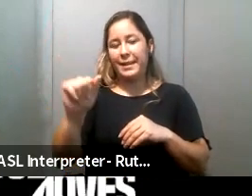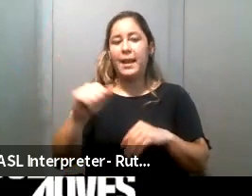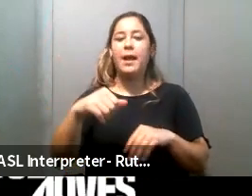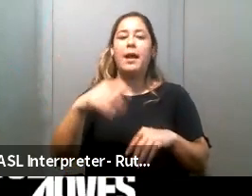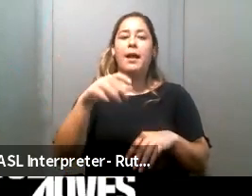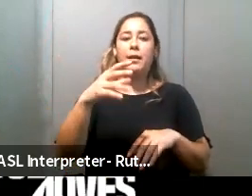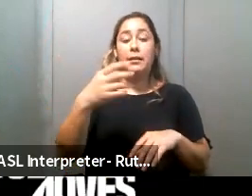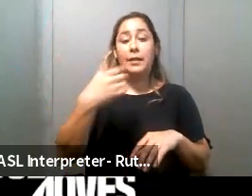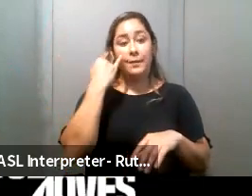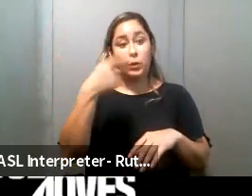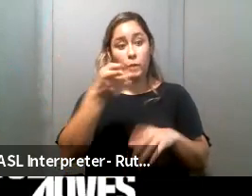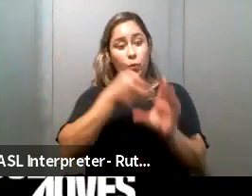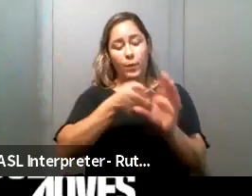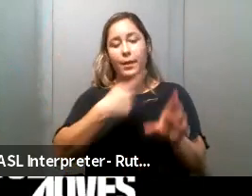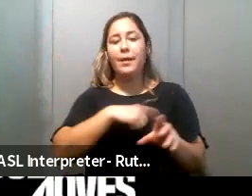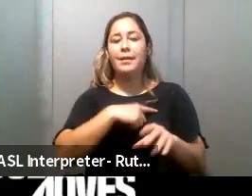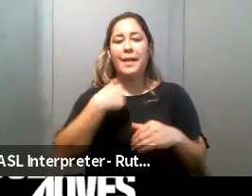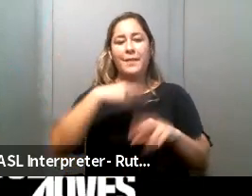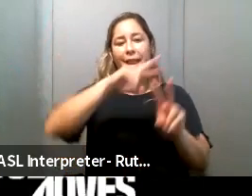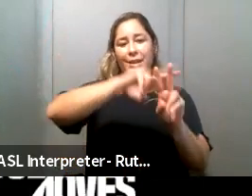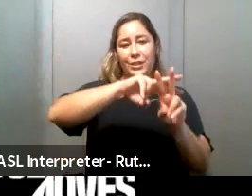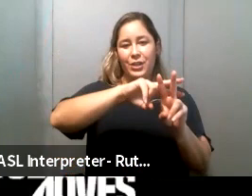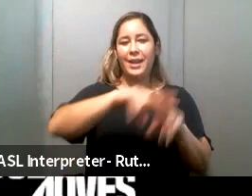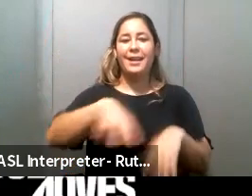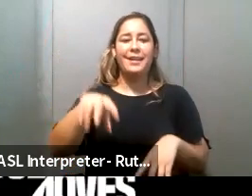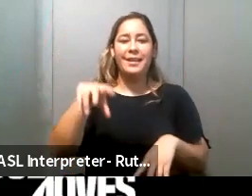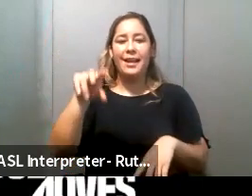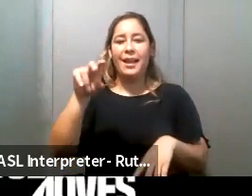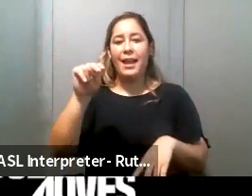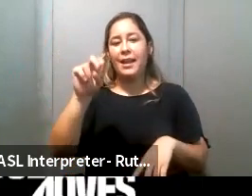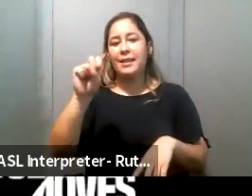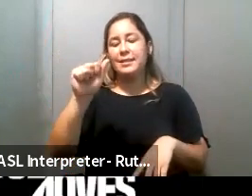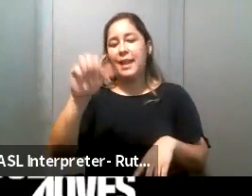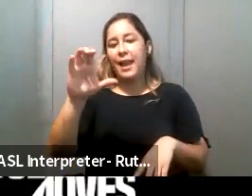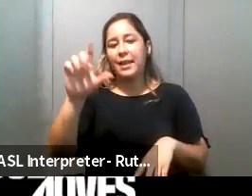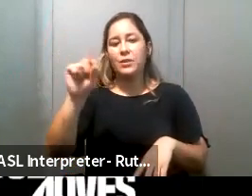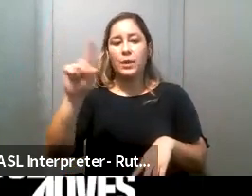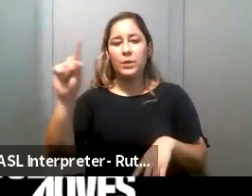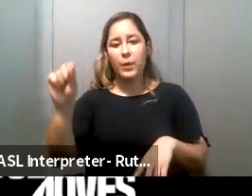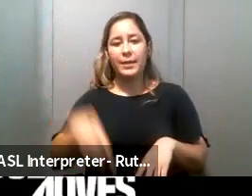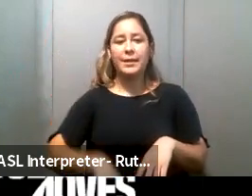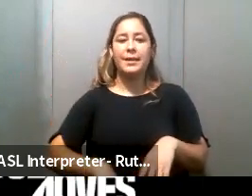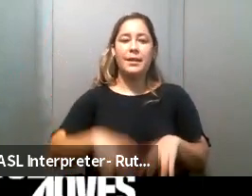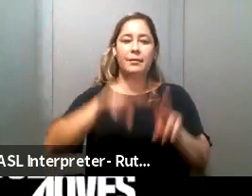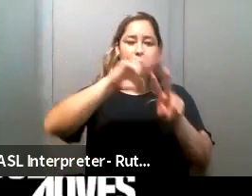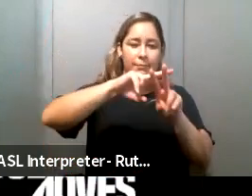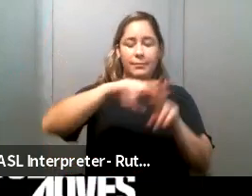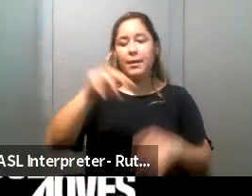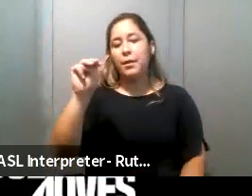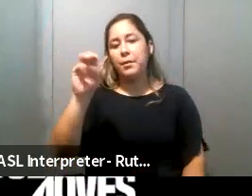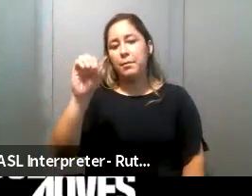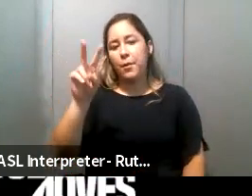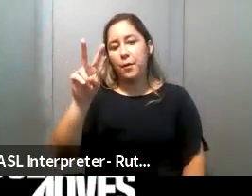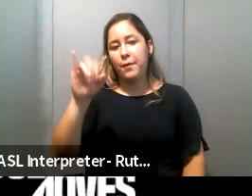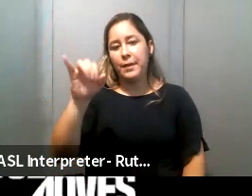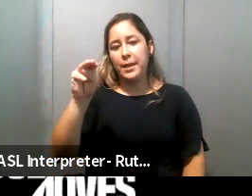NSAC 2020 y Movimientos Audaces, por favor, por medio de Facebook, Twitter, las cuentas que ustedes tengan, por favor. Eso nos va a